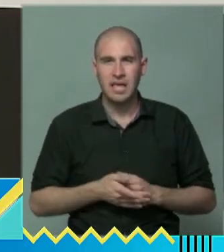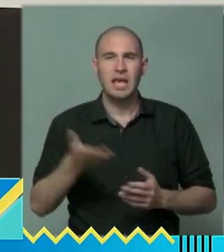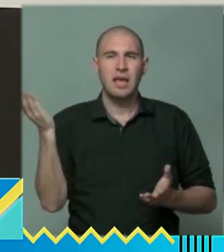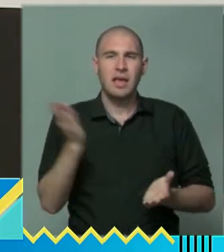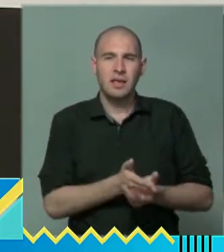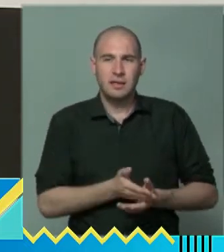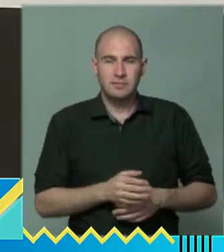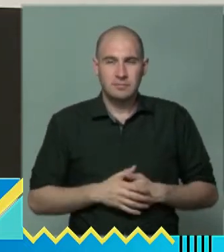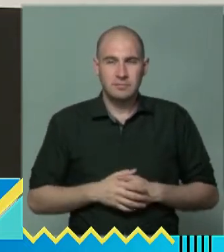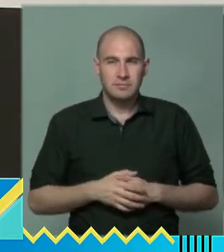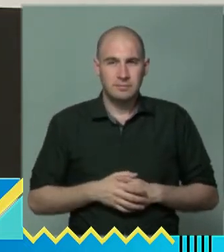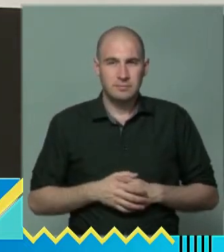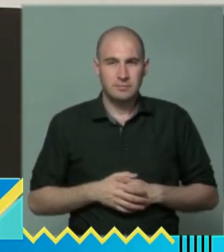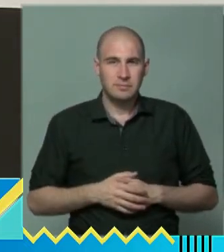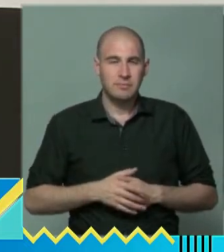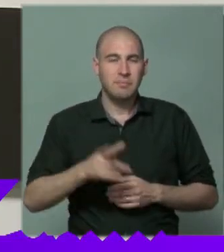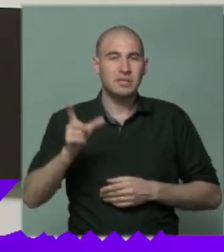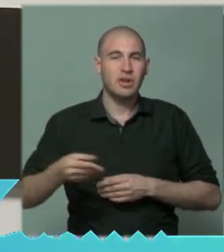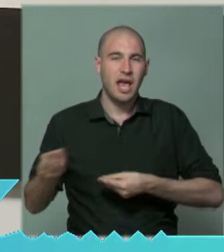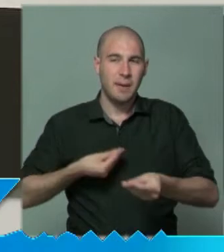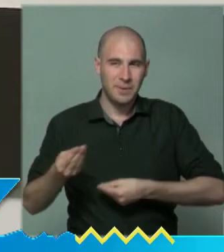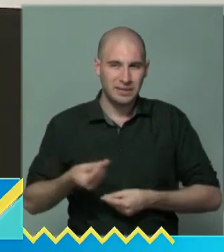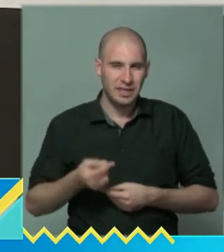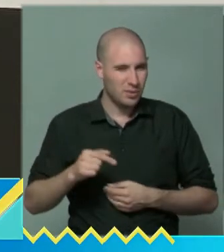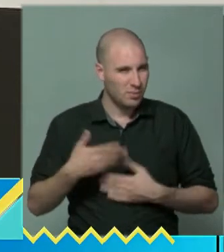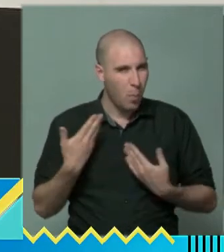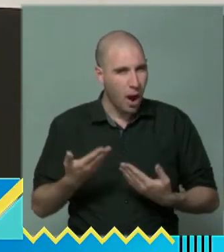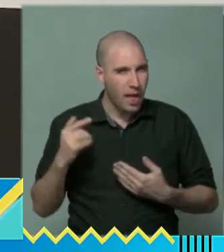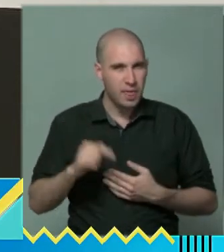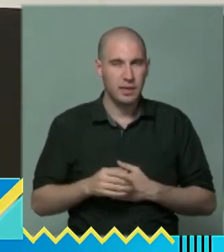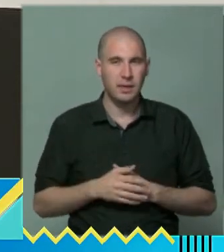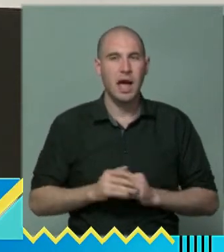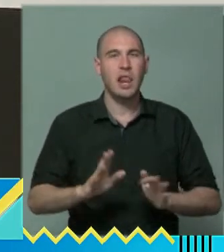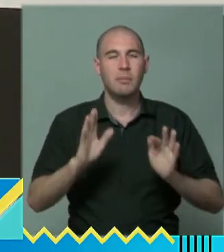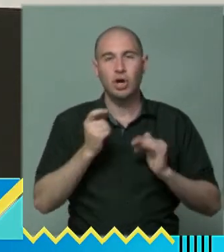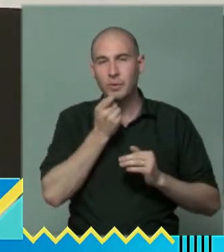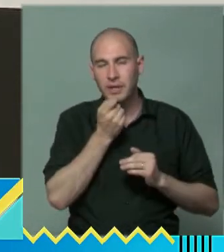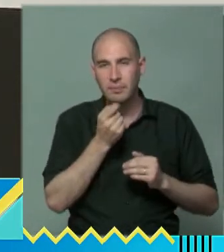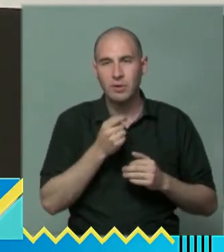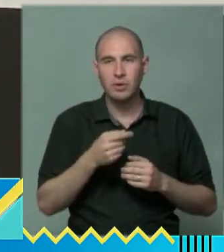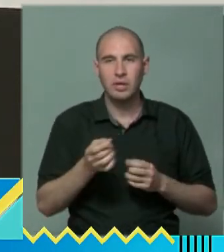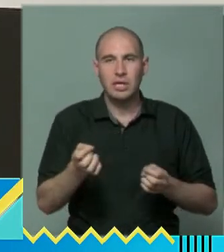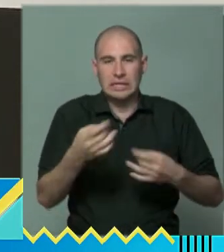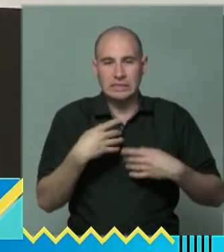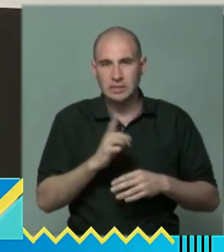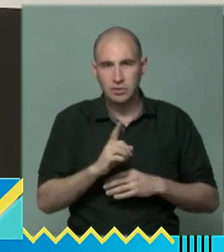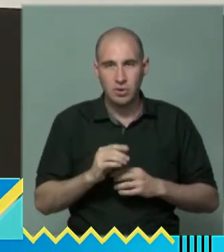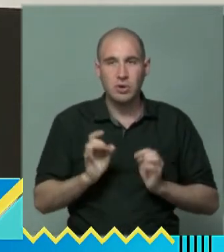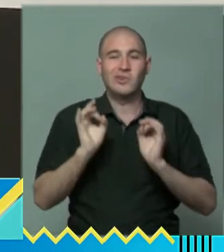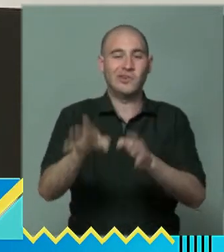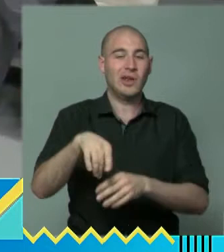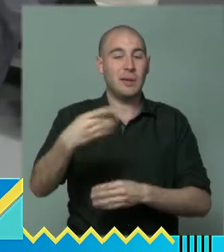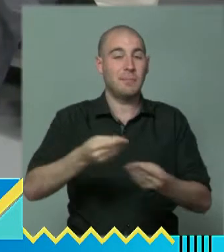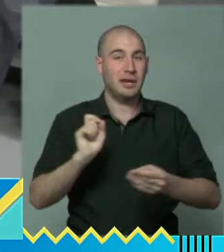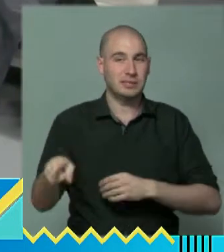penada la persona jurídica. ¿Puede llegar a pasar esto? De que a lo mejor uno, para no manchar su nombre, termina manchando el nombre de la